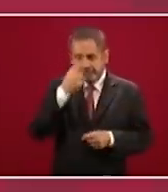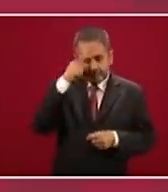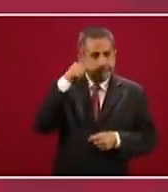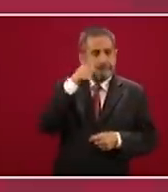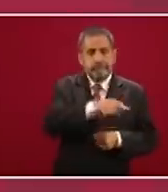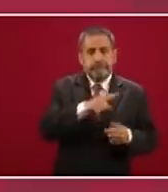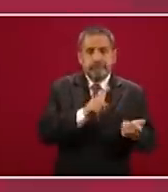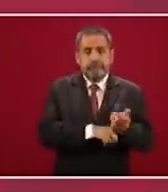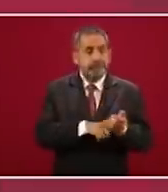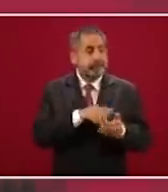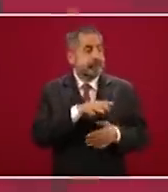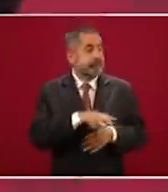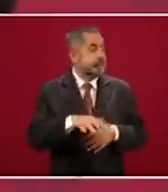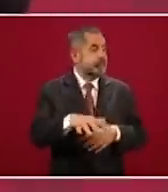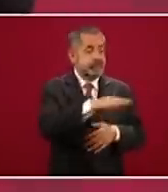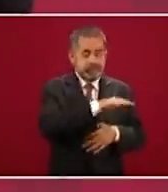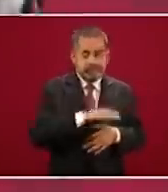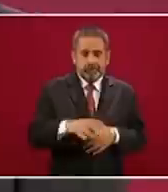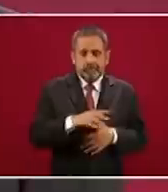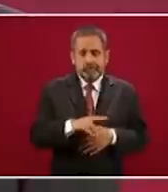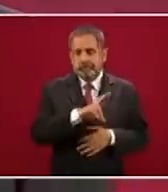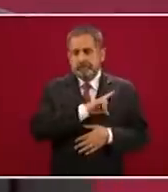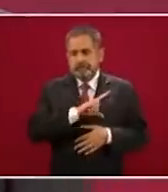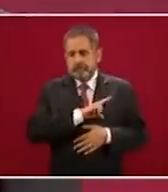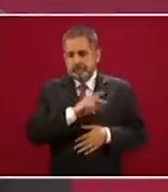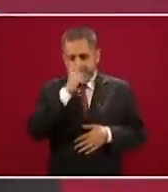unidad deportiva privada